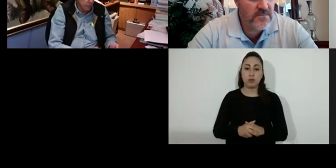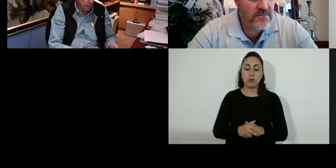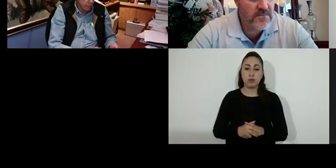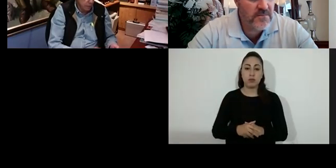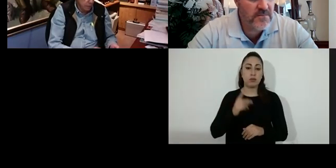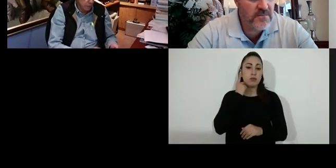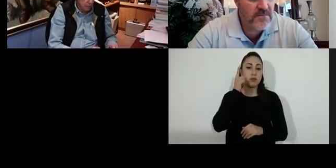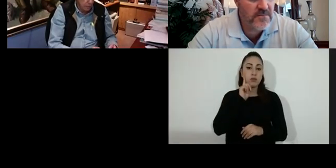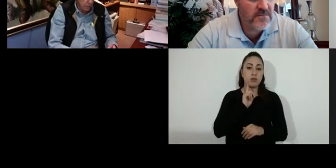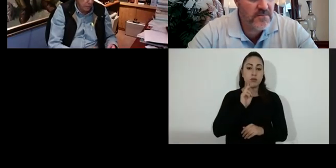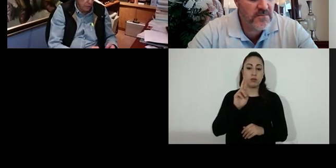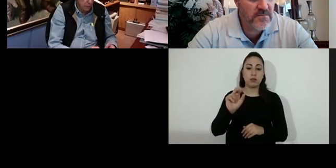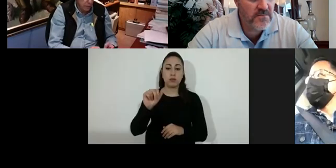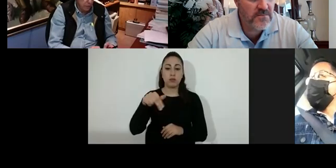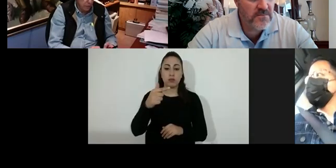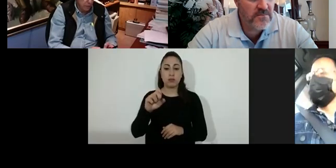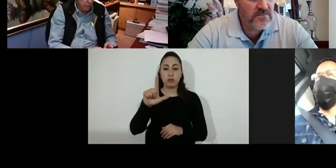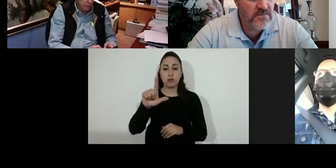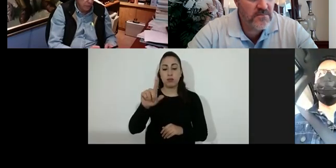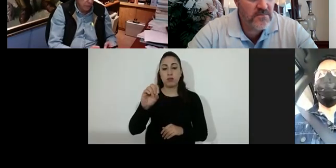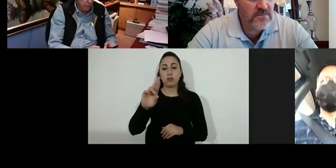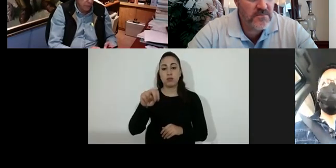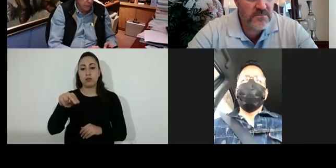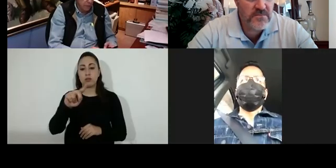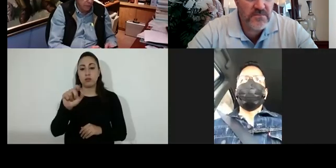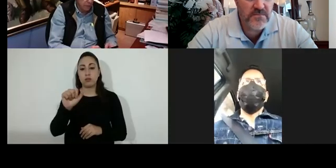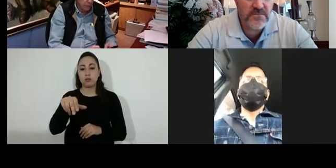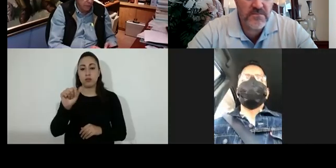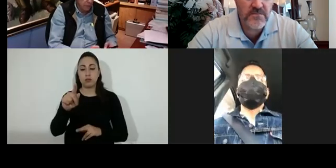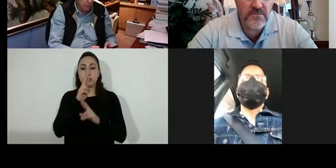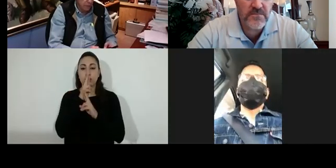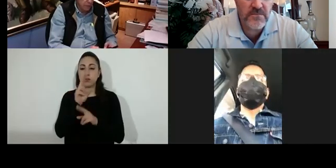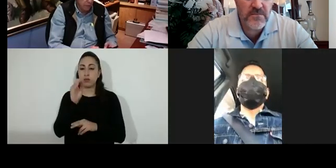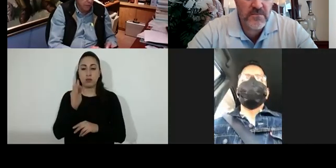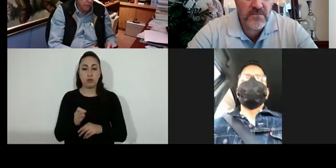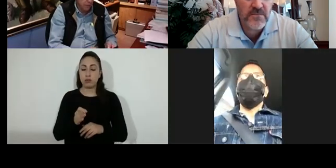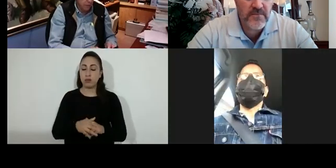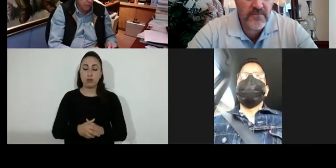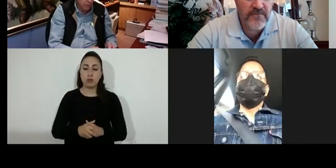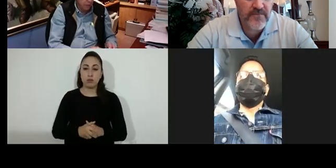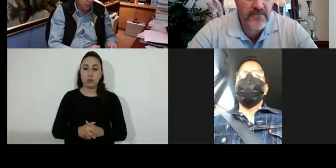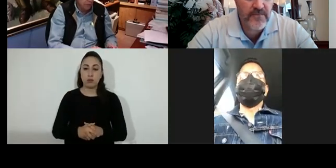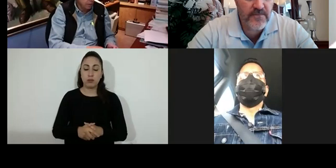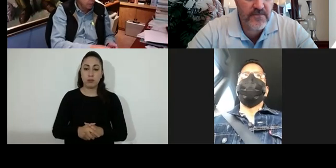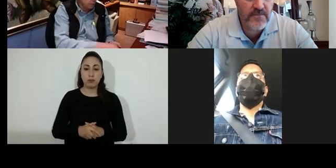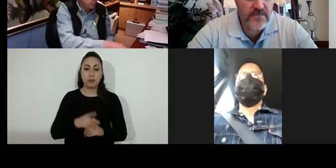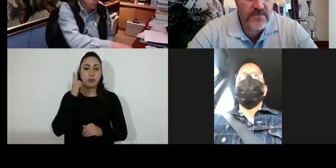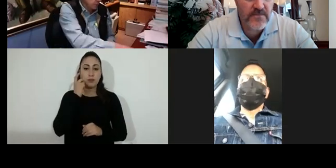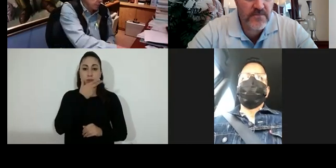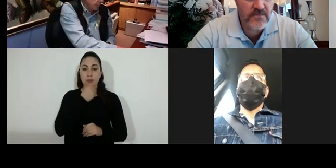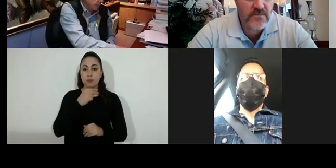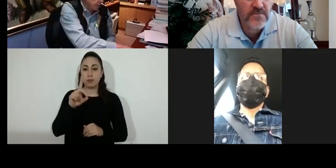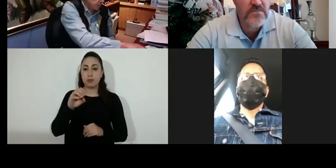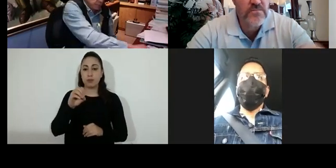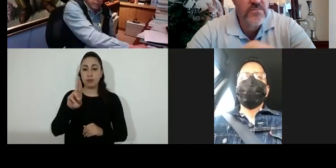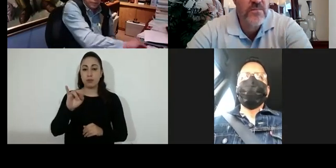Diputada América Alejandra Rangel Lorenzana. América Rangel en contra. Diputado Federico